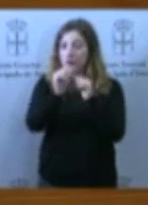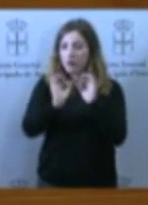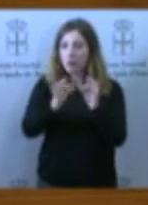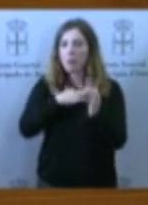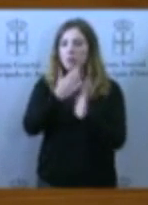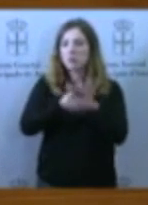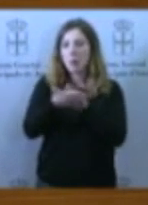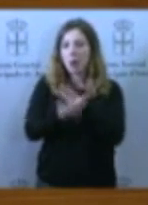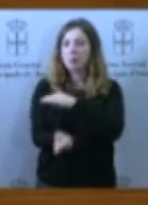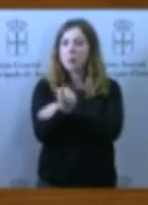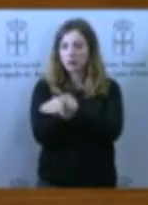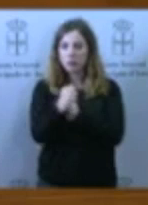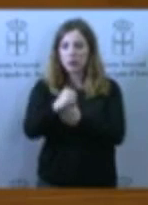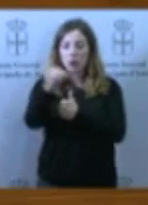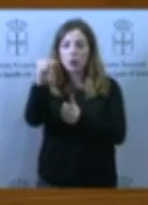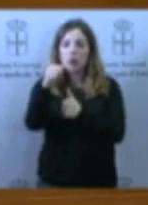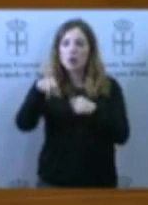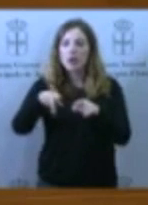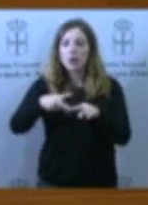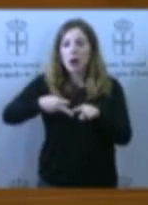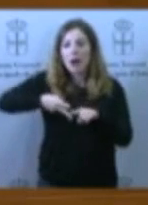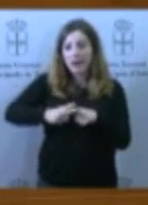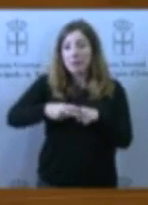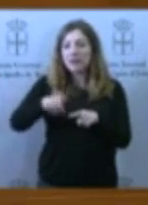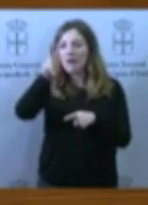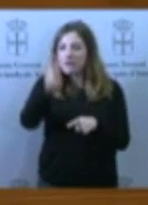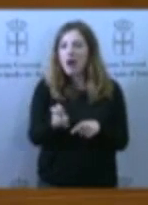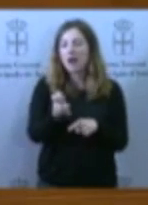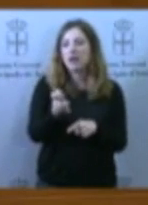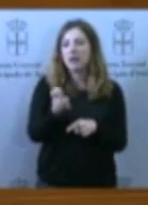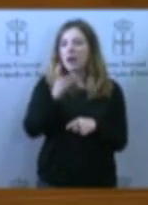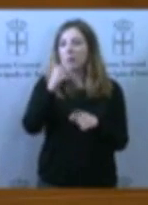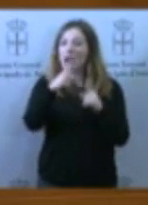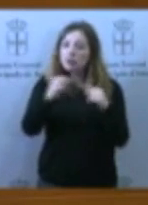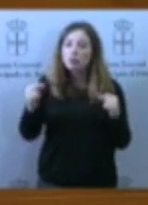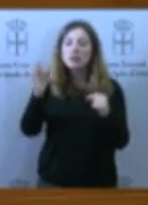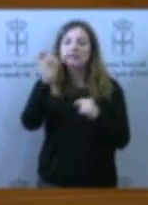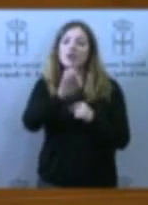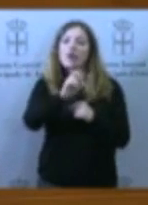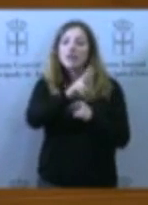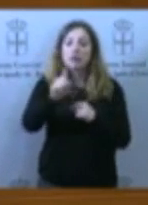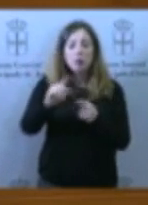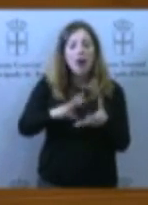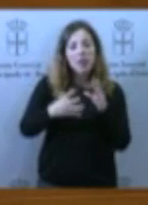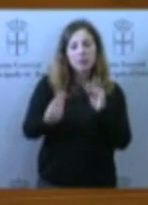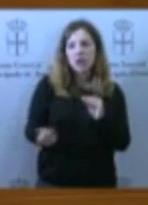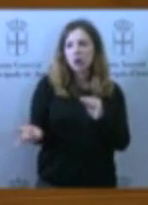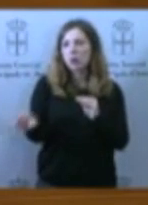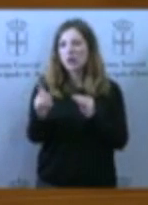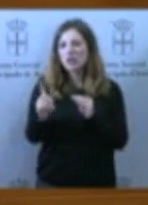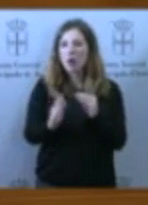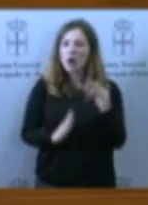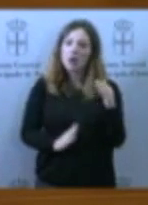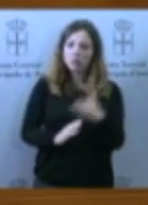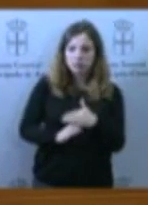puerto del Musel como una herramienta que nos pueda servir para avanzar hacia las Asturias del siglo XXI y no un ancla que nos